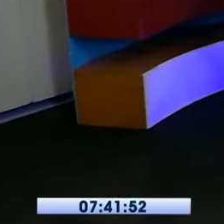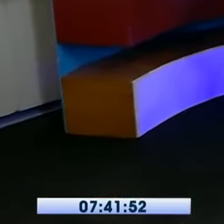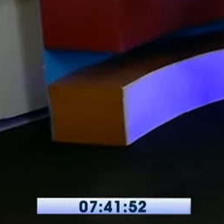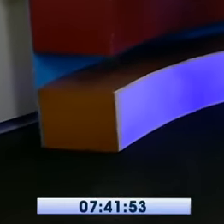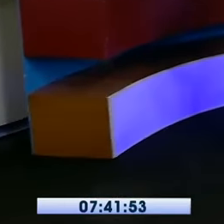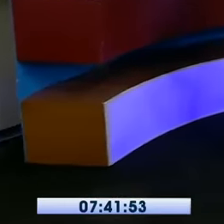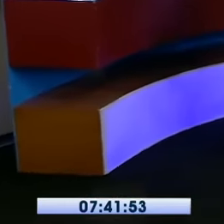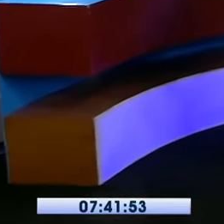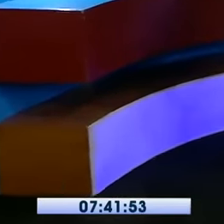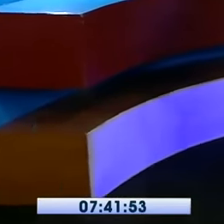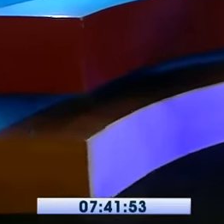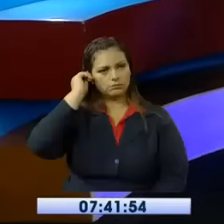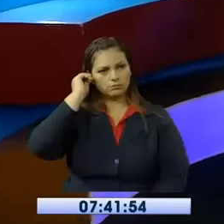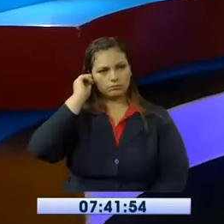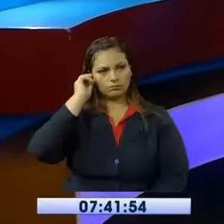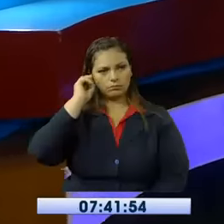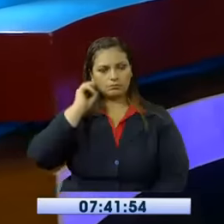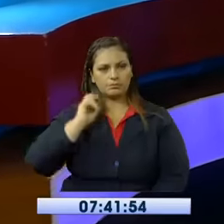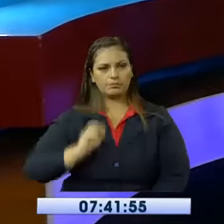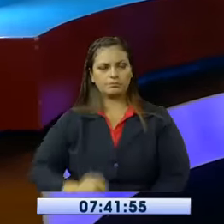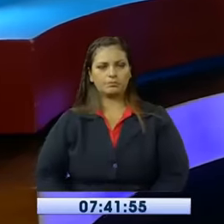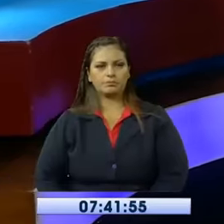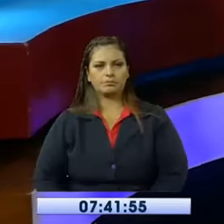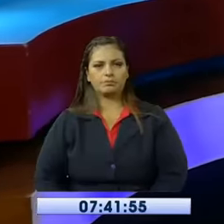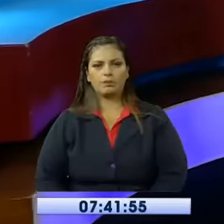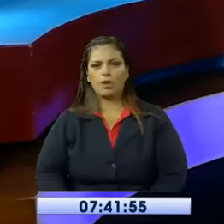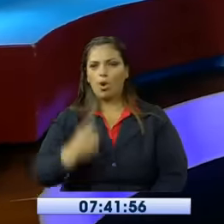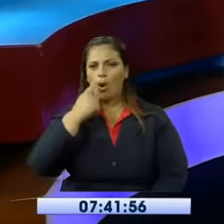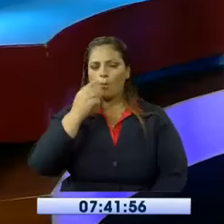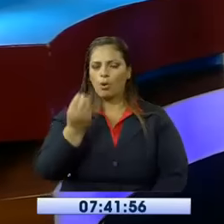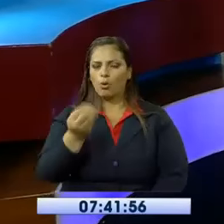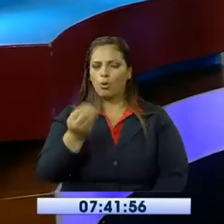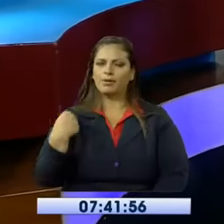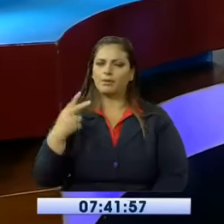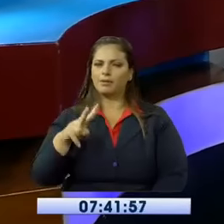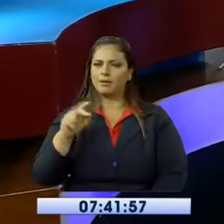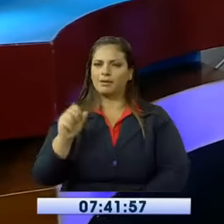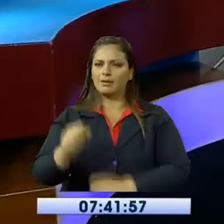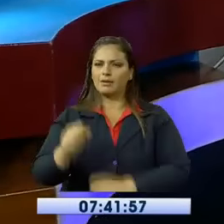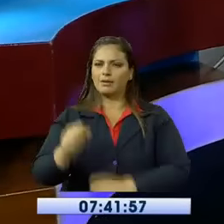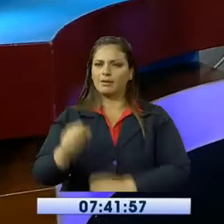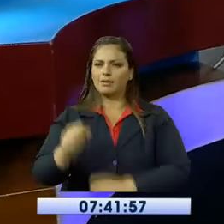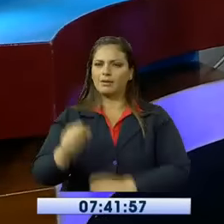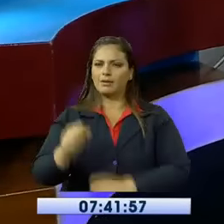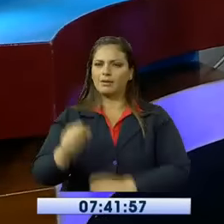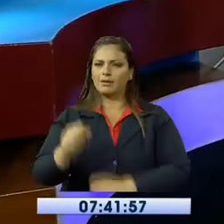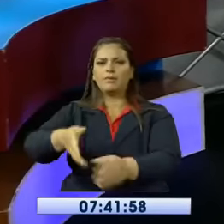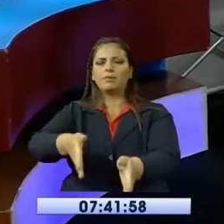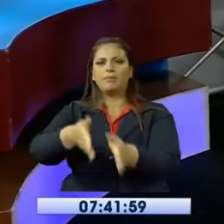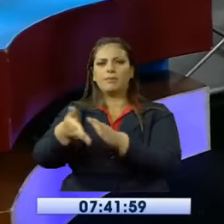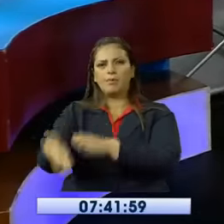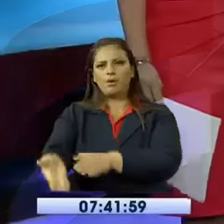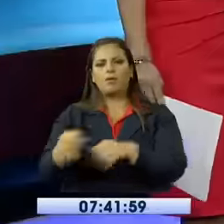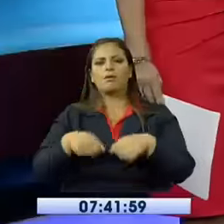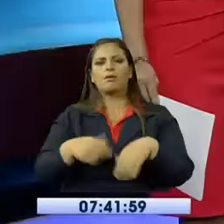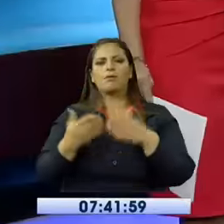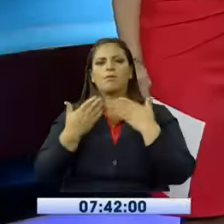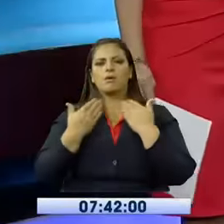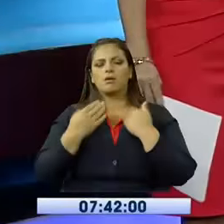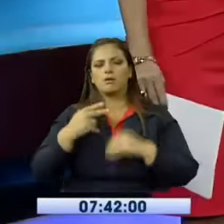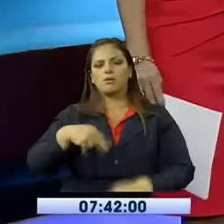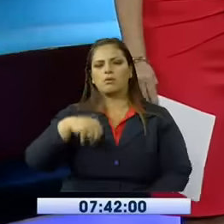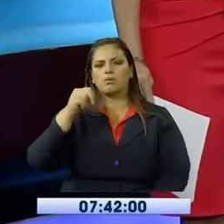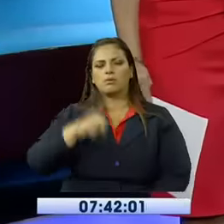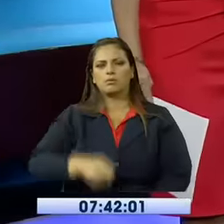Y en circunstancias aún no establecidas, un joven de 23 años fue baleado en un sector del norte de Guayaquil. La